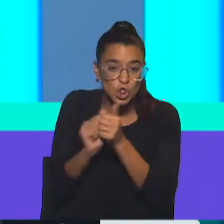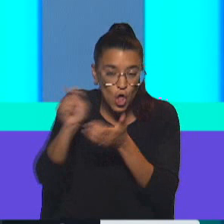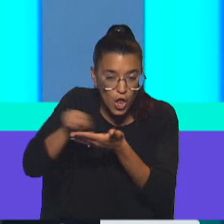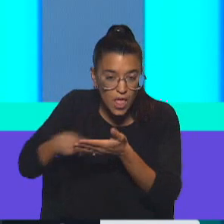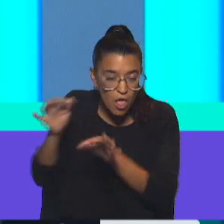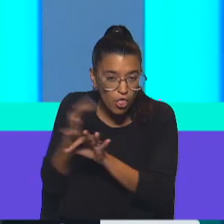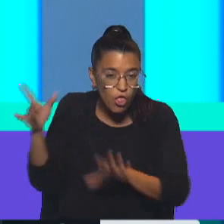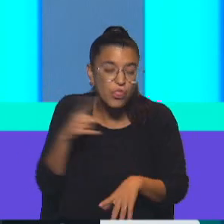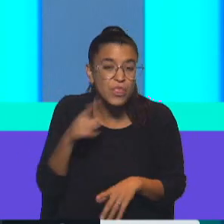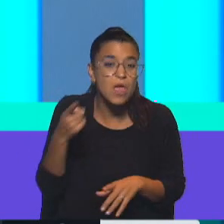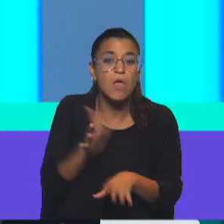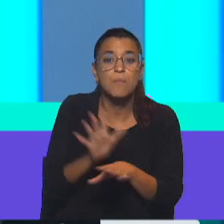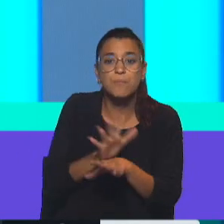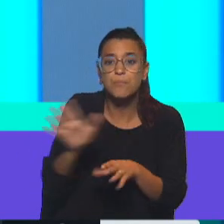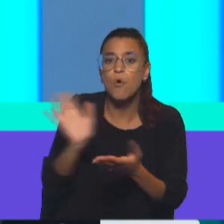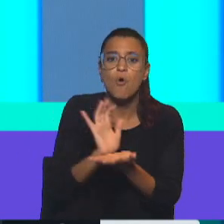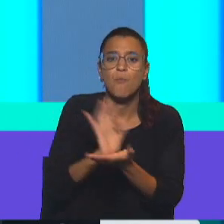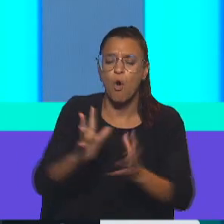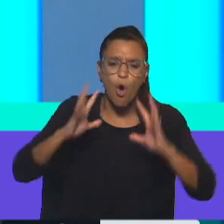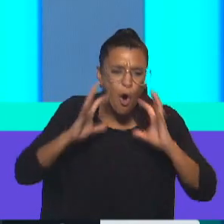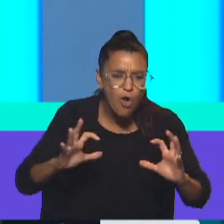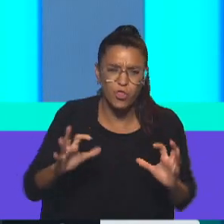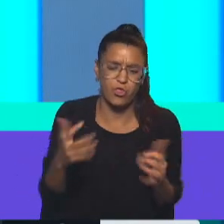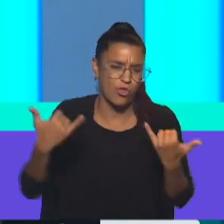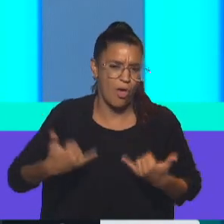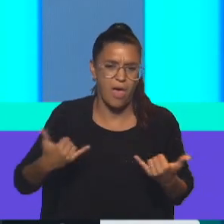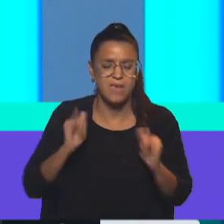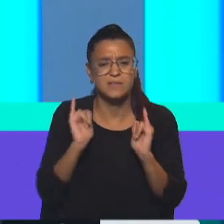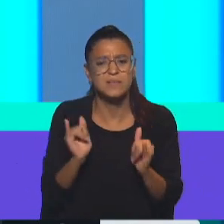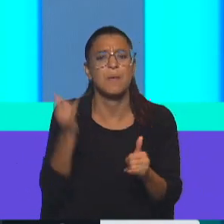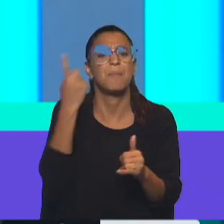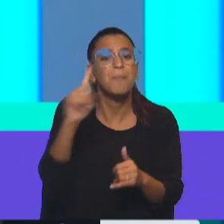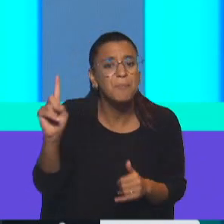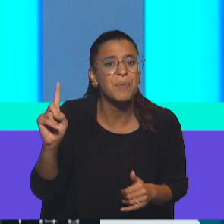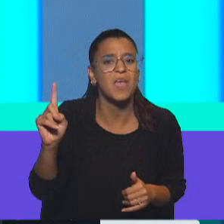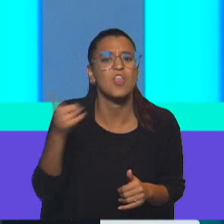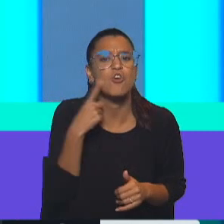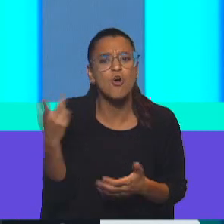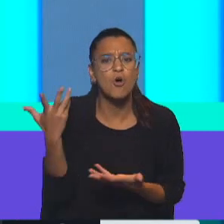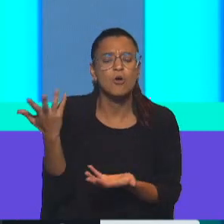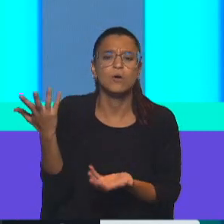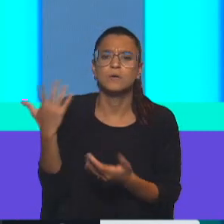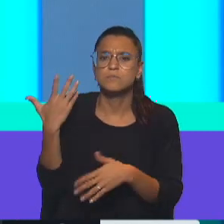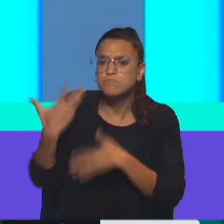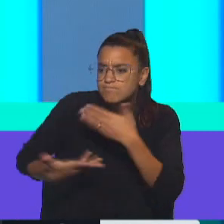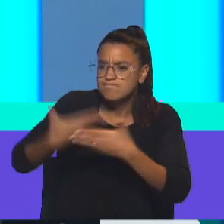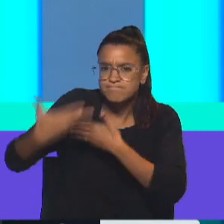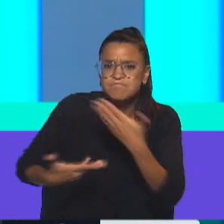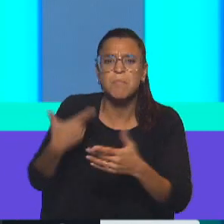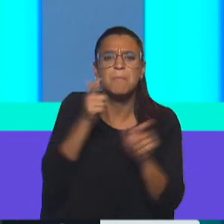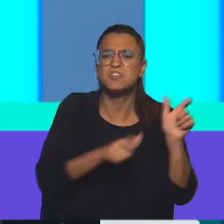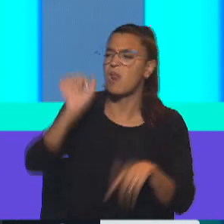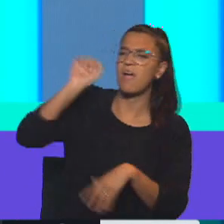Holocausto se pavimentó con el odio, pero se construyó con odio, pero se pavimentó con la indiferencia.